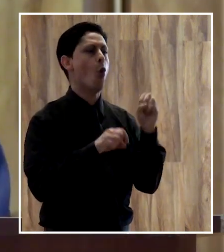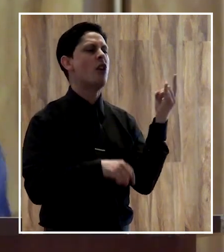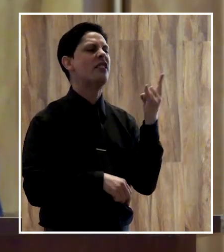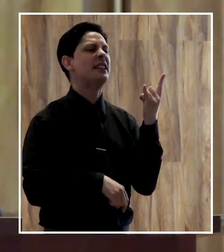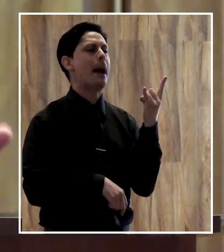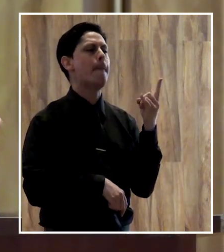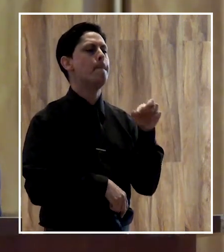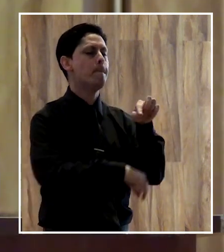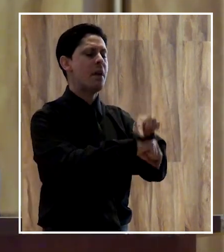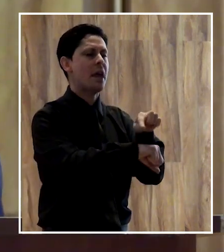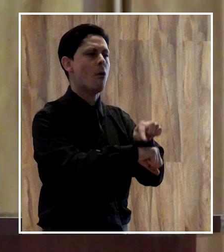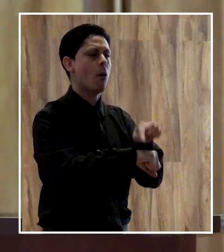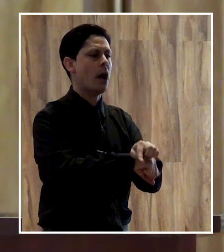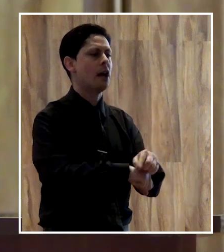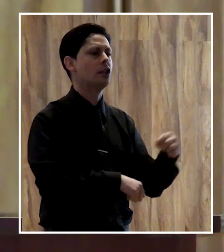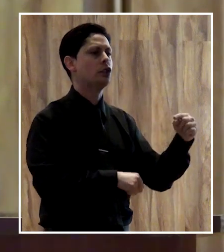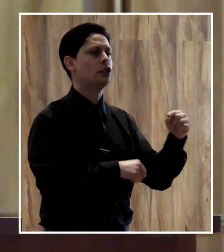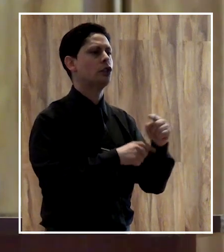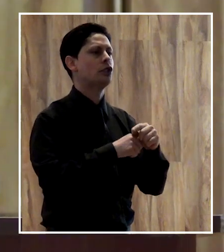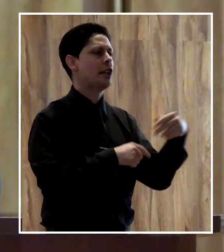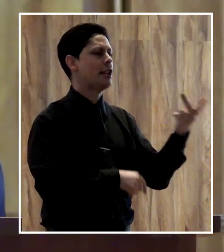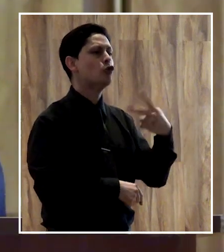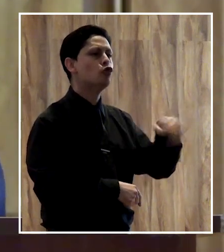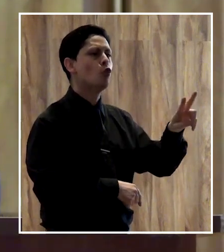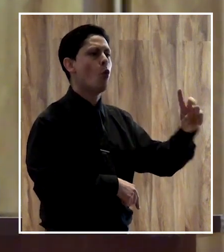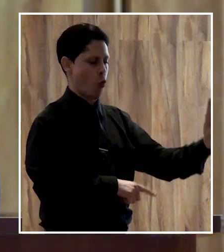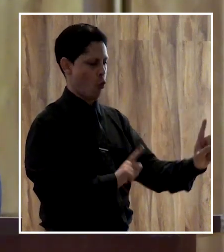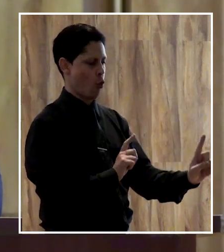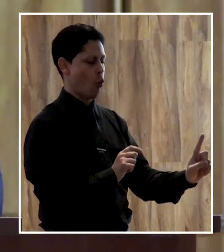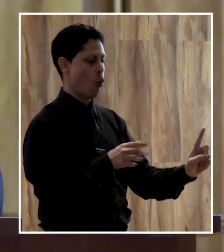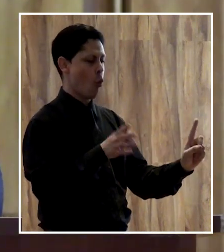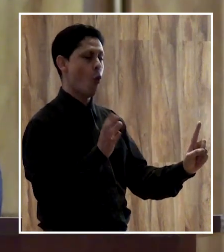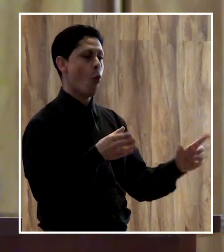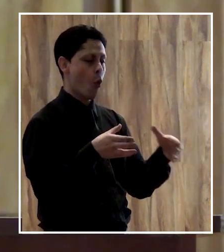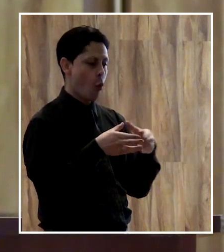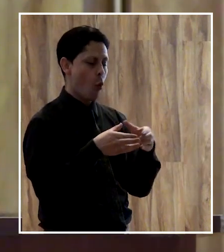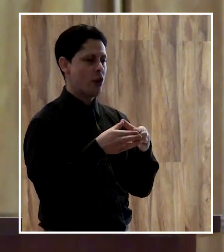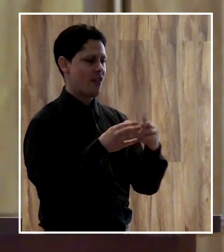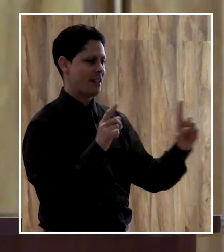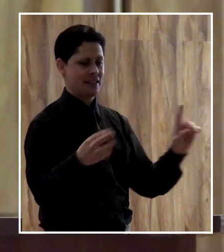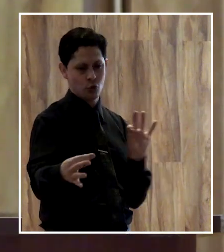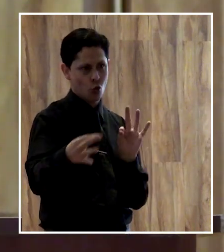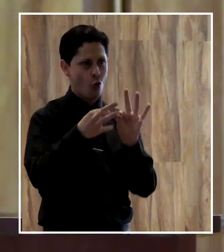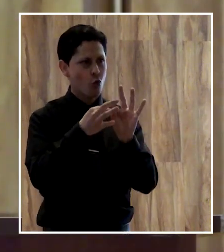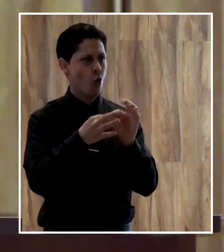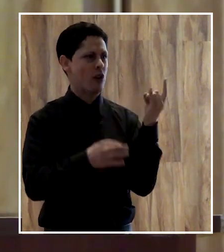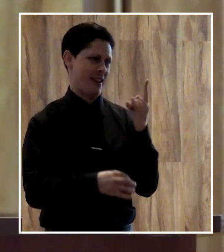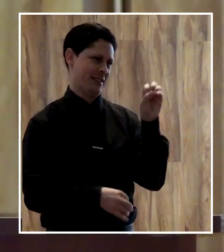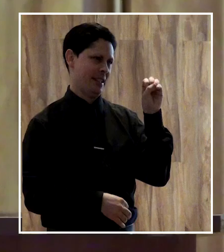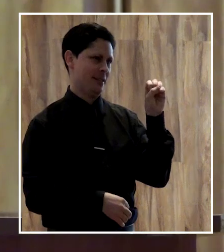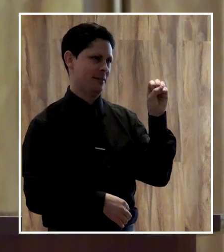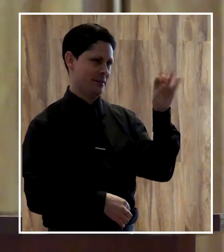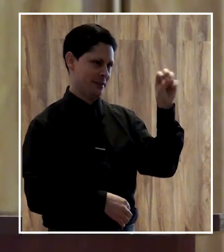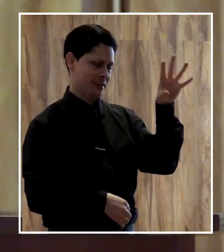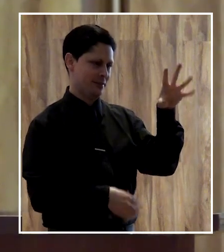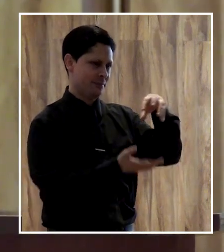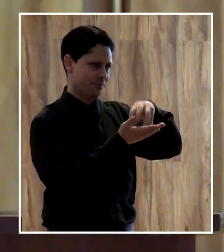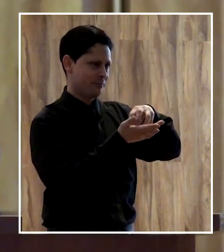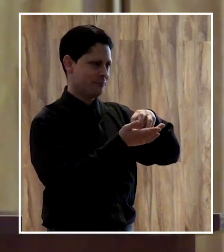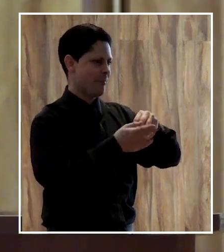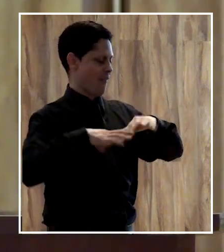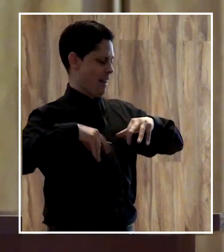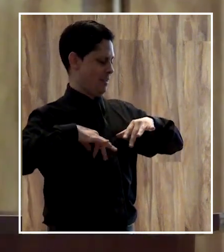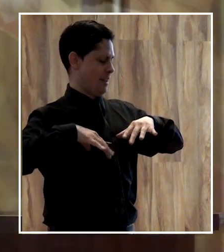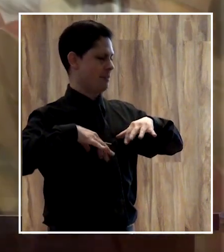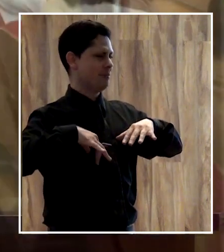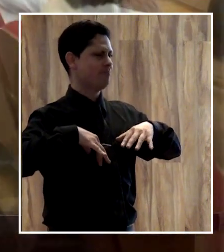Pedagógica, entiendo que además su universidad, este reconocimiento. Así que muchas gracias y felicitaciones, Iván.